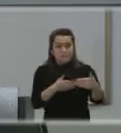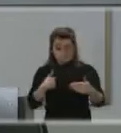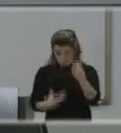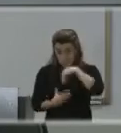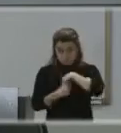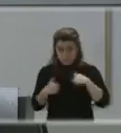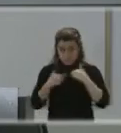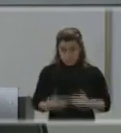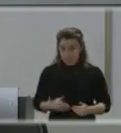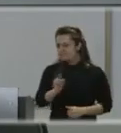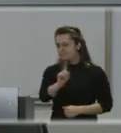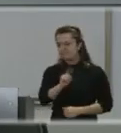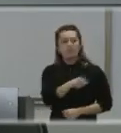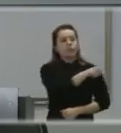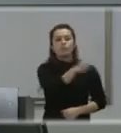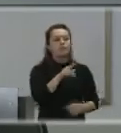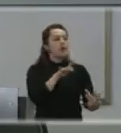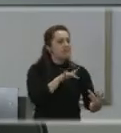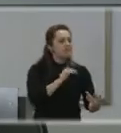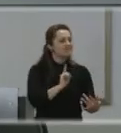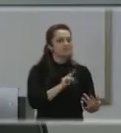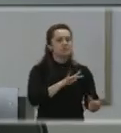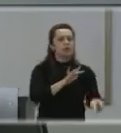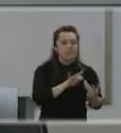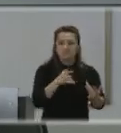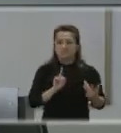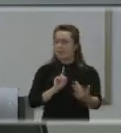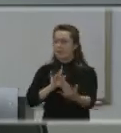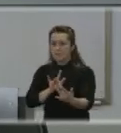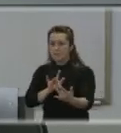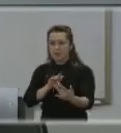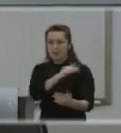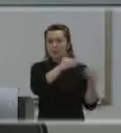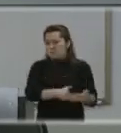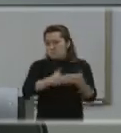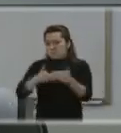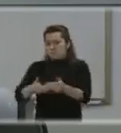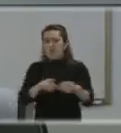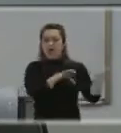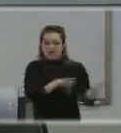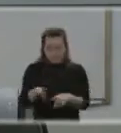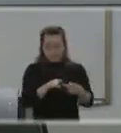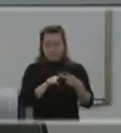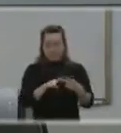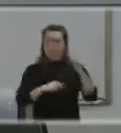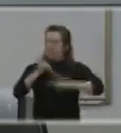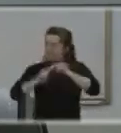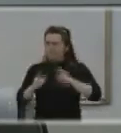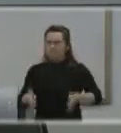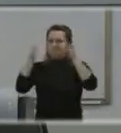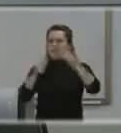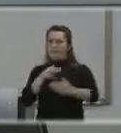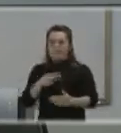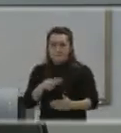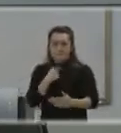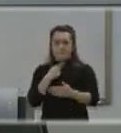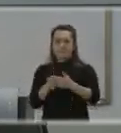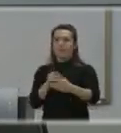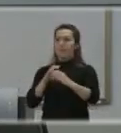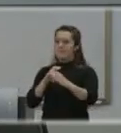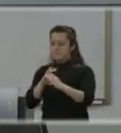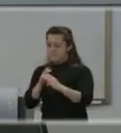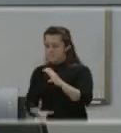sino en la interacción con barreras en la sociedad. Barreras de todo tipo, actitudinales, arquitectónicas,